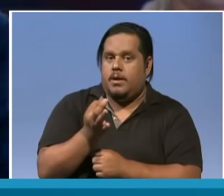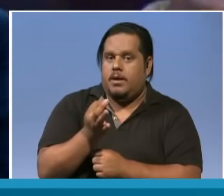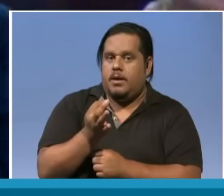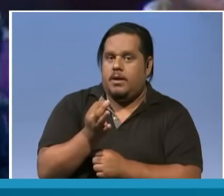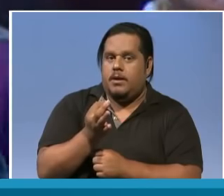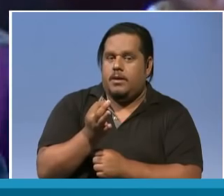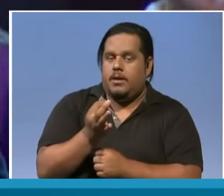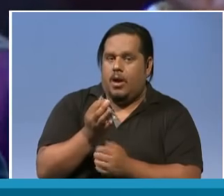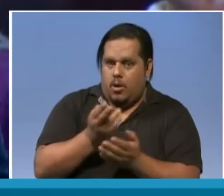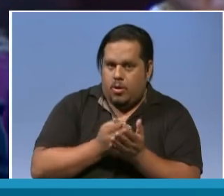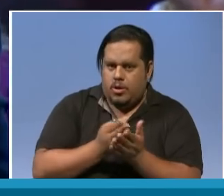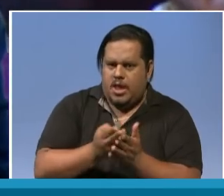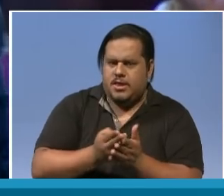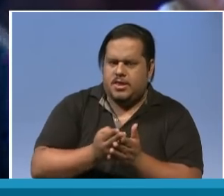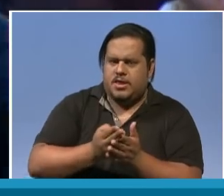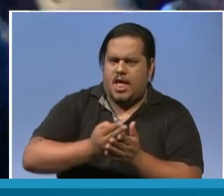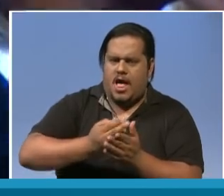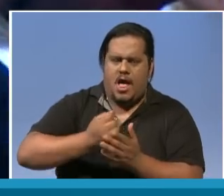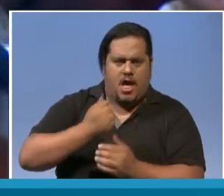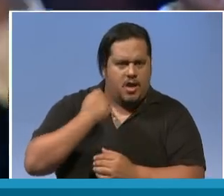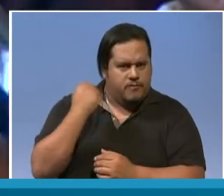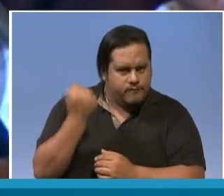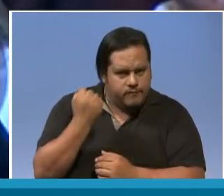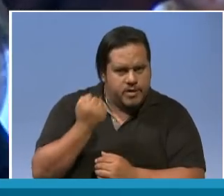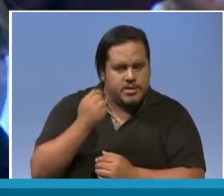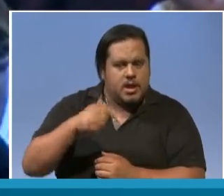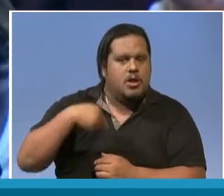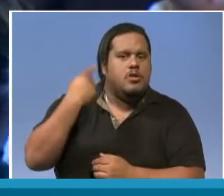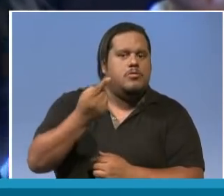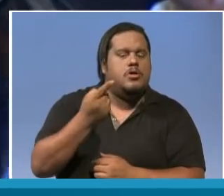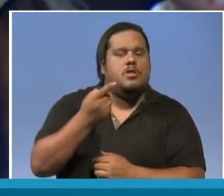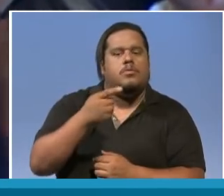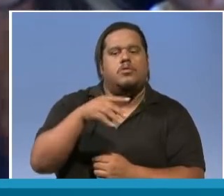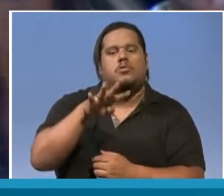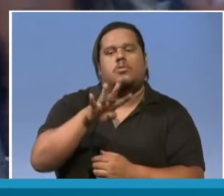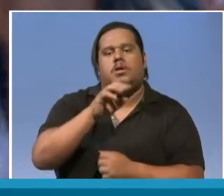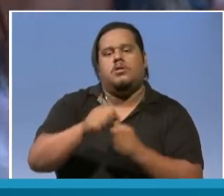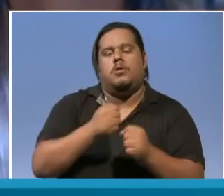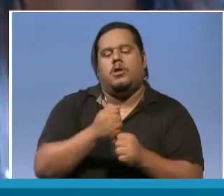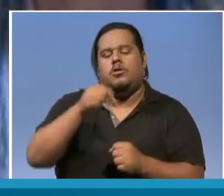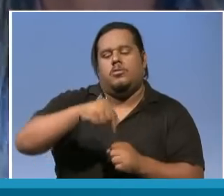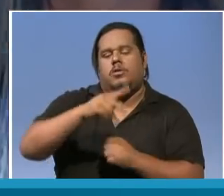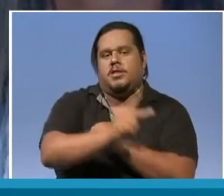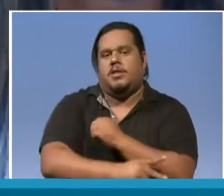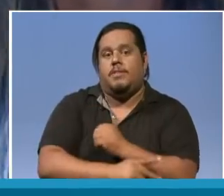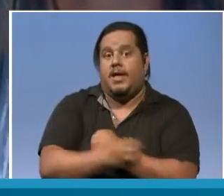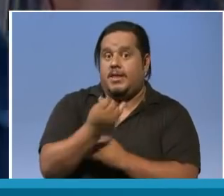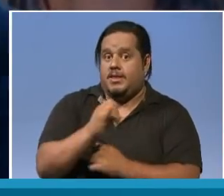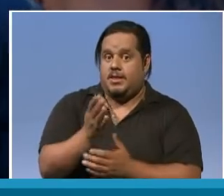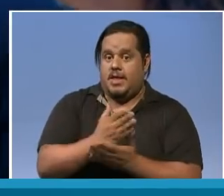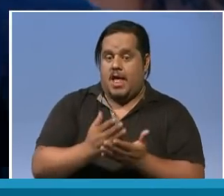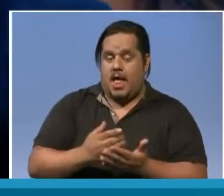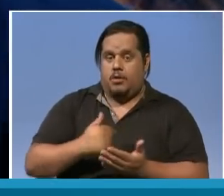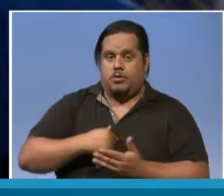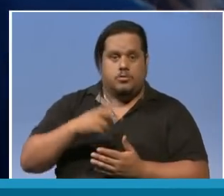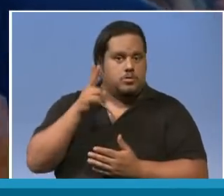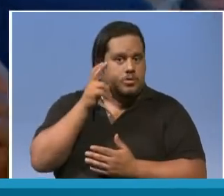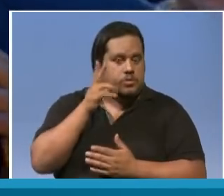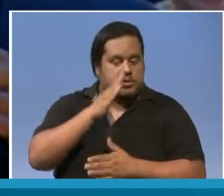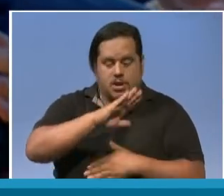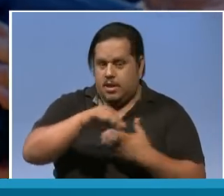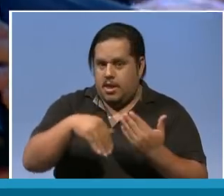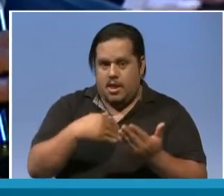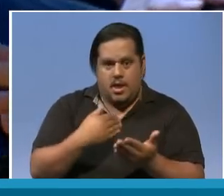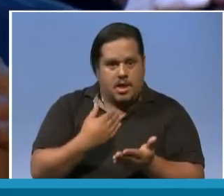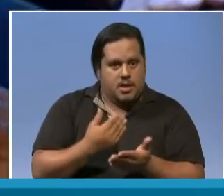tesonera, dura, los próximos 4 años por este país. Porque si algo escuché en todos